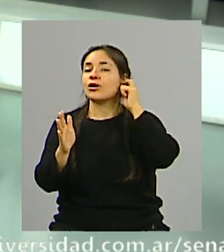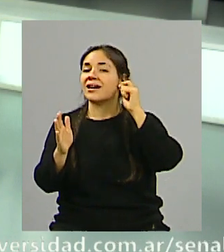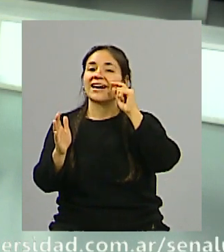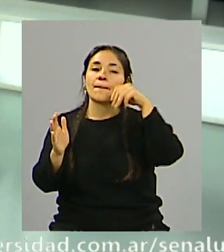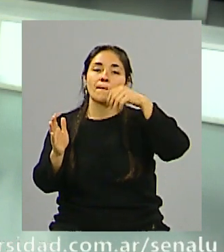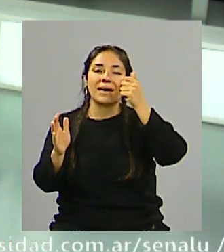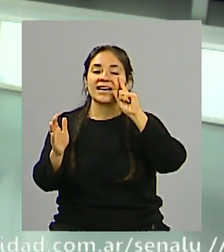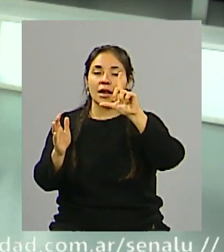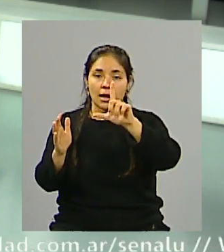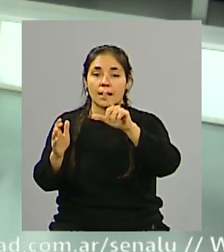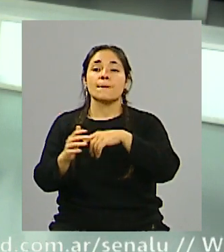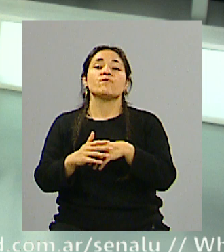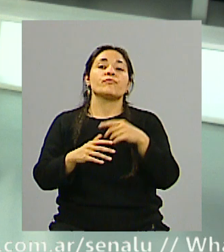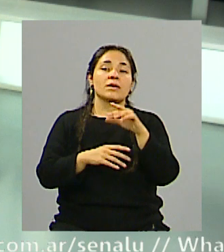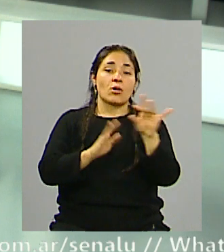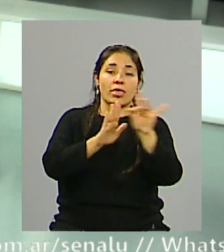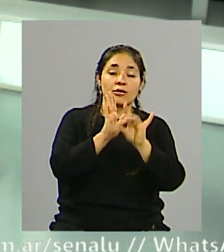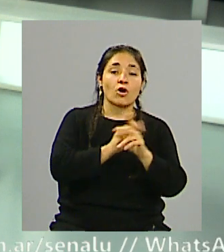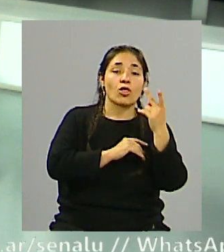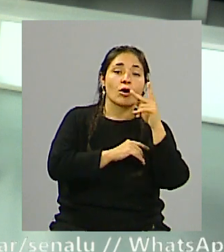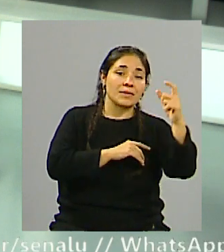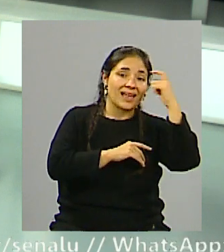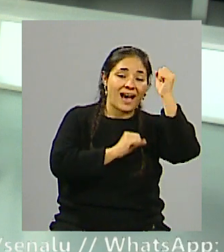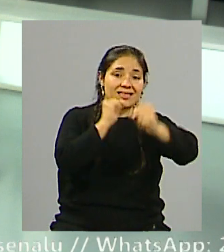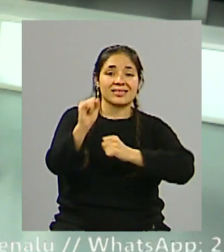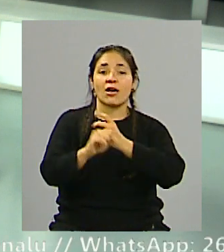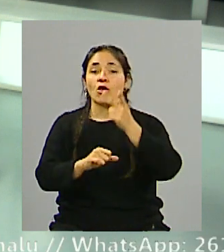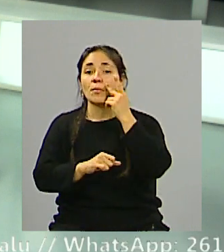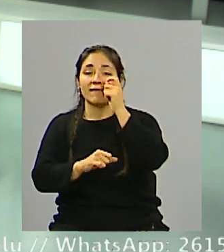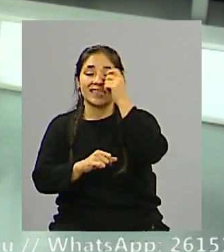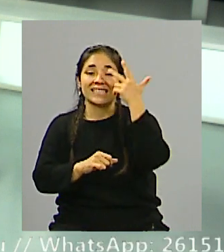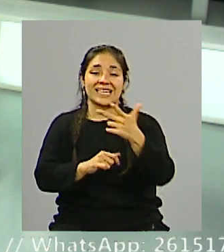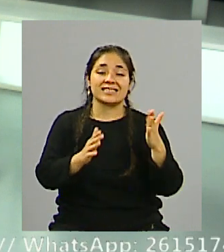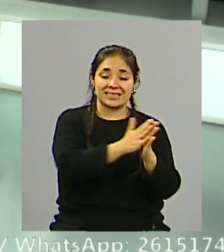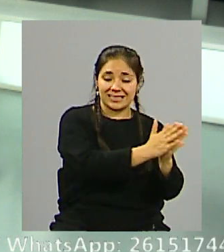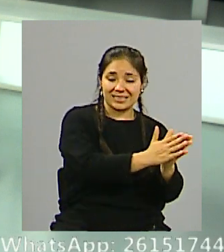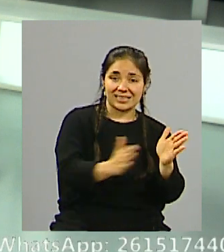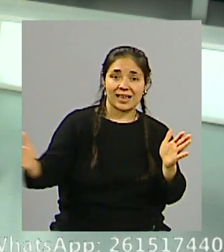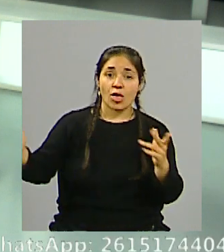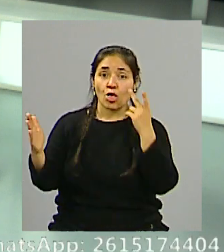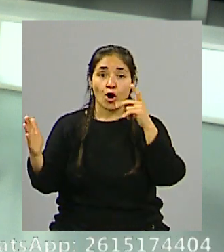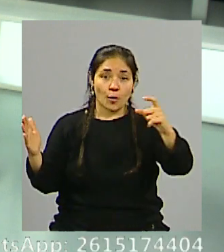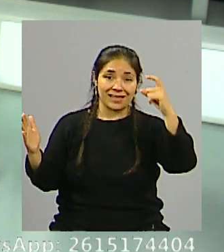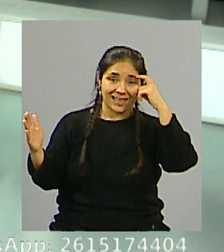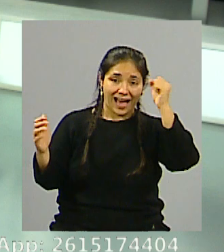desde el 2010 al 2023. La idea bien. es conocer las experiencias de nacimiento desde el 2010 hasta